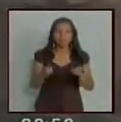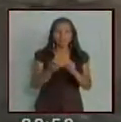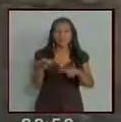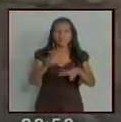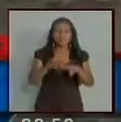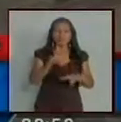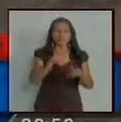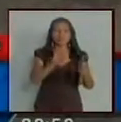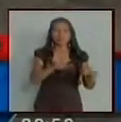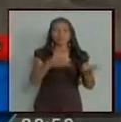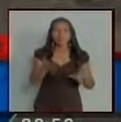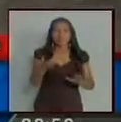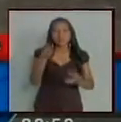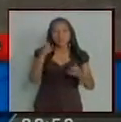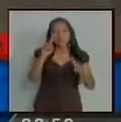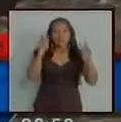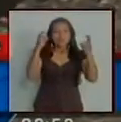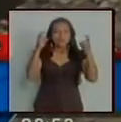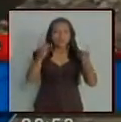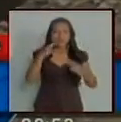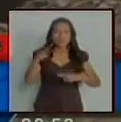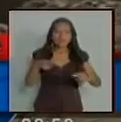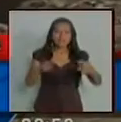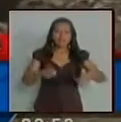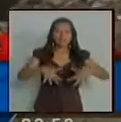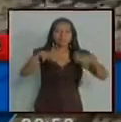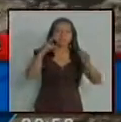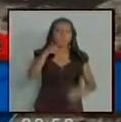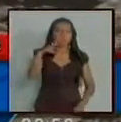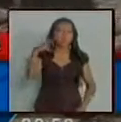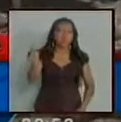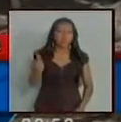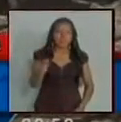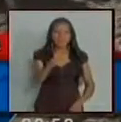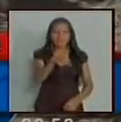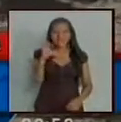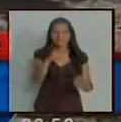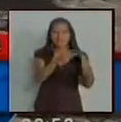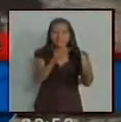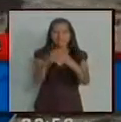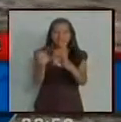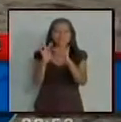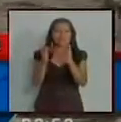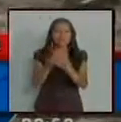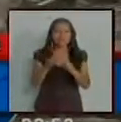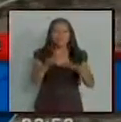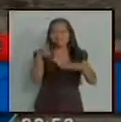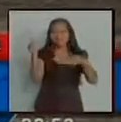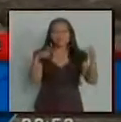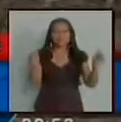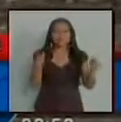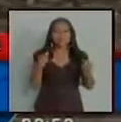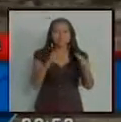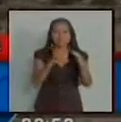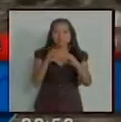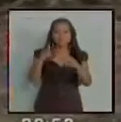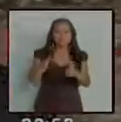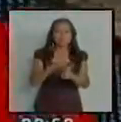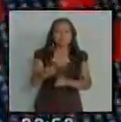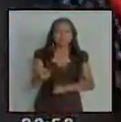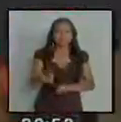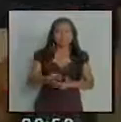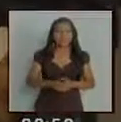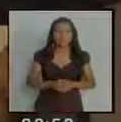Suman a 3 las víctimas de la riada de la zona de Chilimarca en Cochabamba. Más de 100 familias damnificadas se encuentran en albergues y 15 viviendas serán